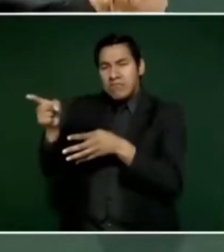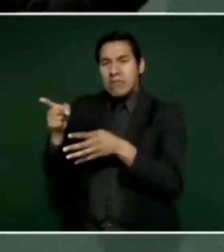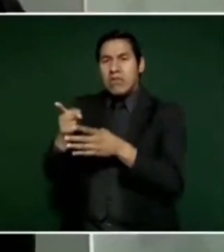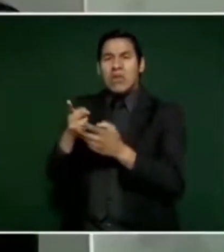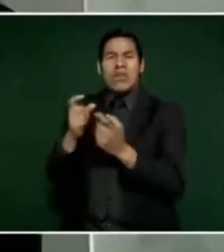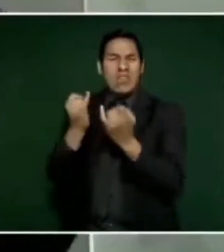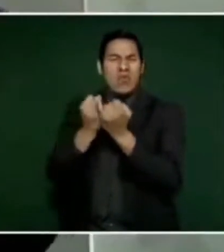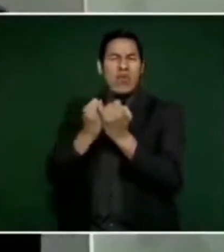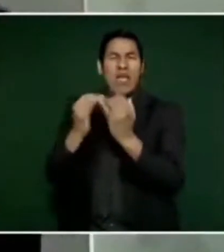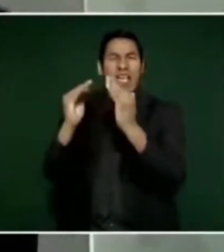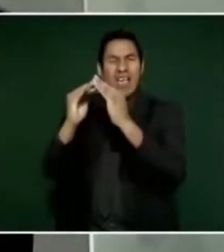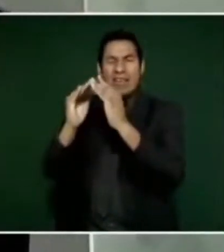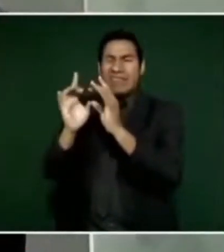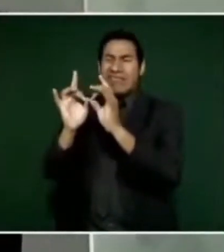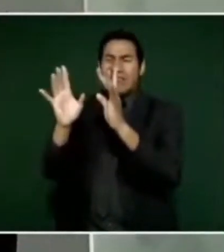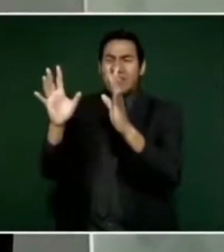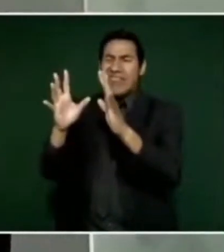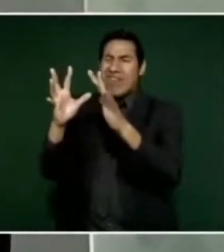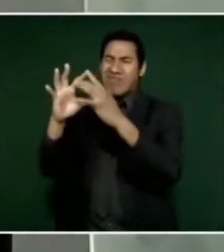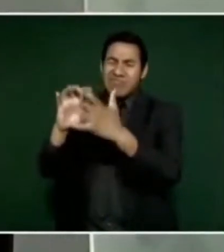daños en vivienda,